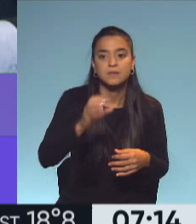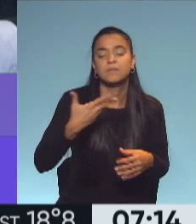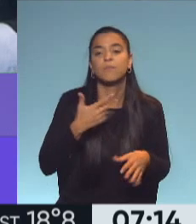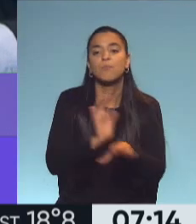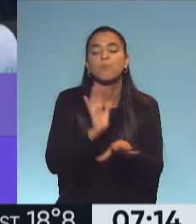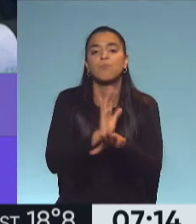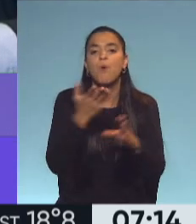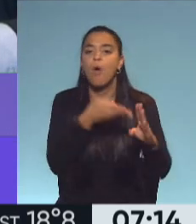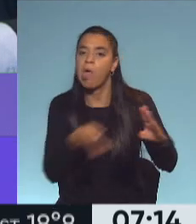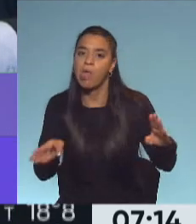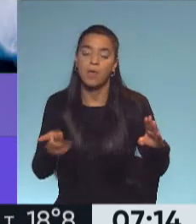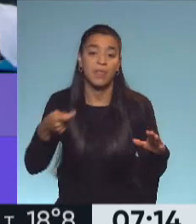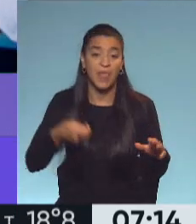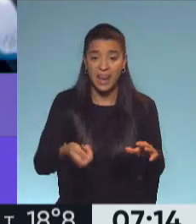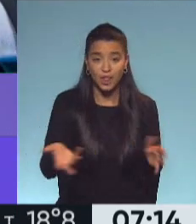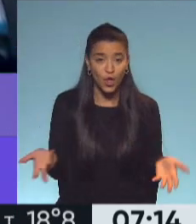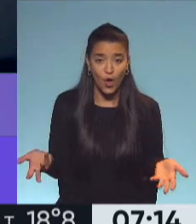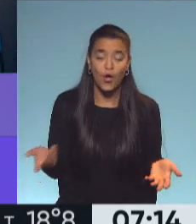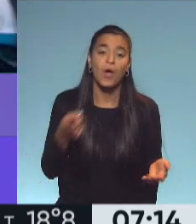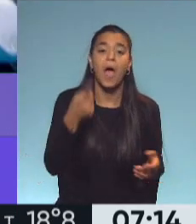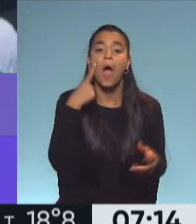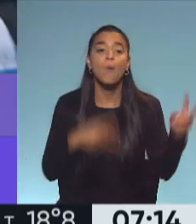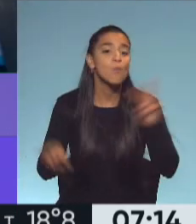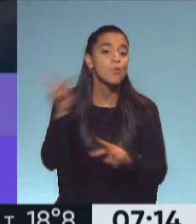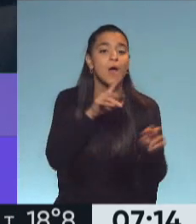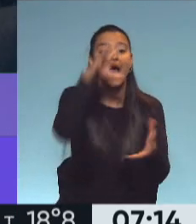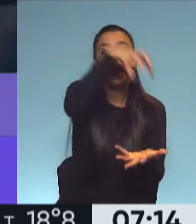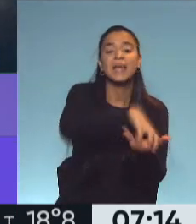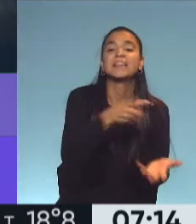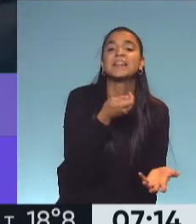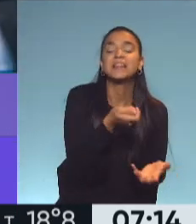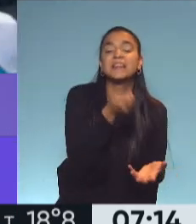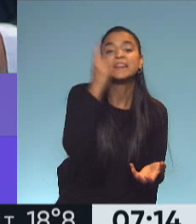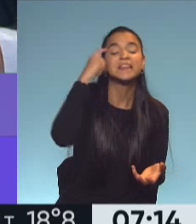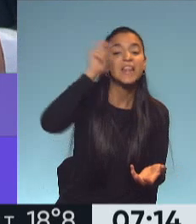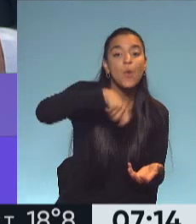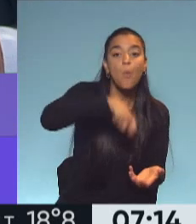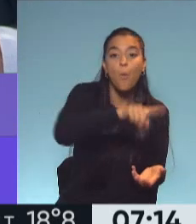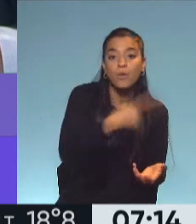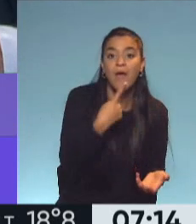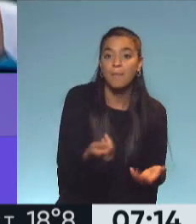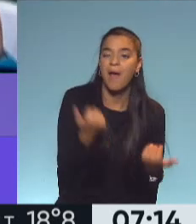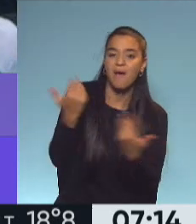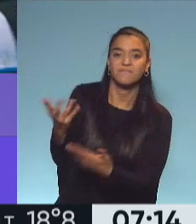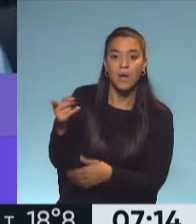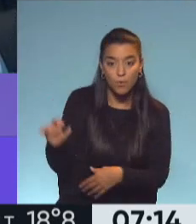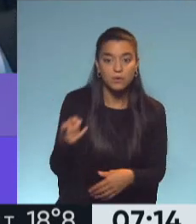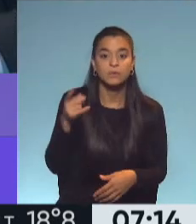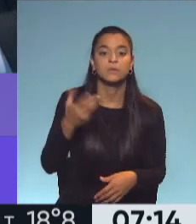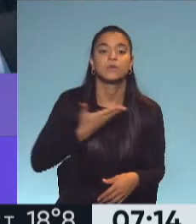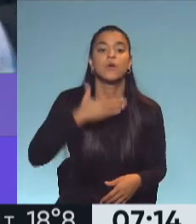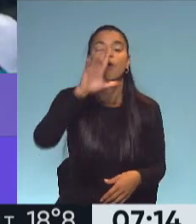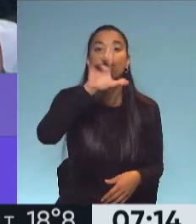shopping y es un delito. Ir a buscar a un tribunal, elegir a un tribunal para que falle en determinado sentido, se llama